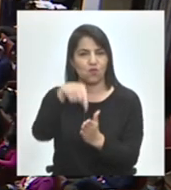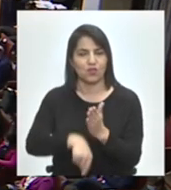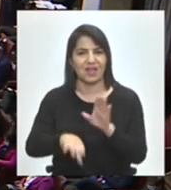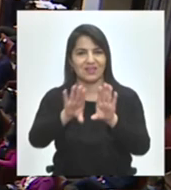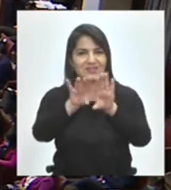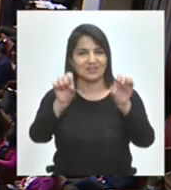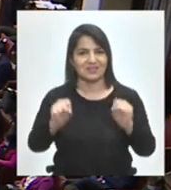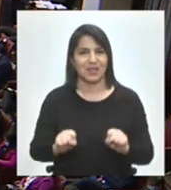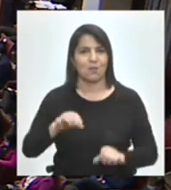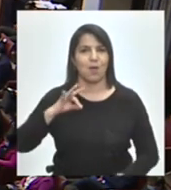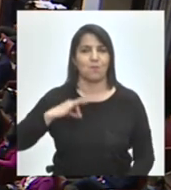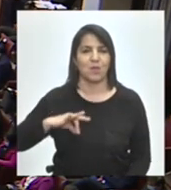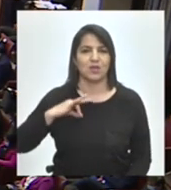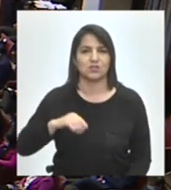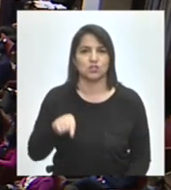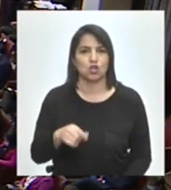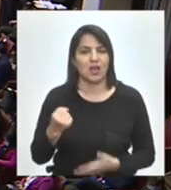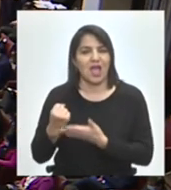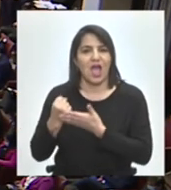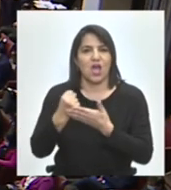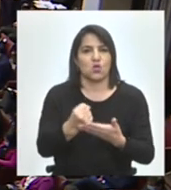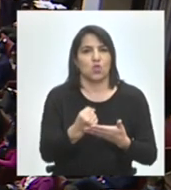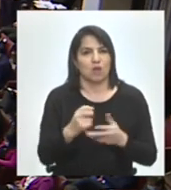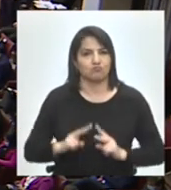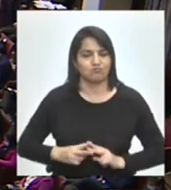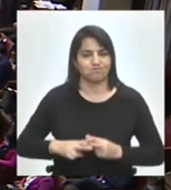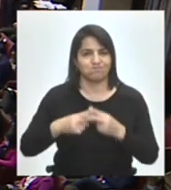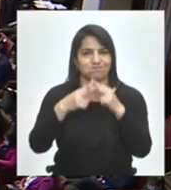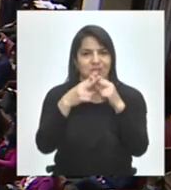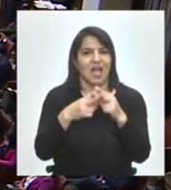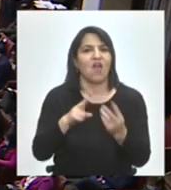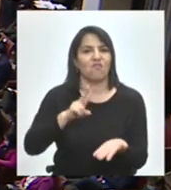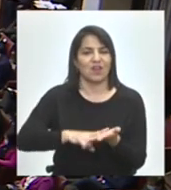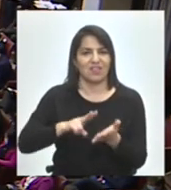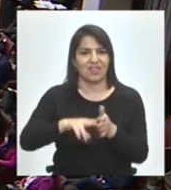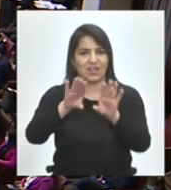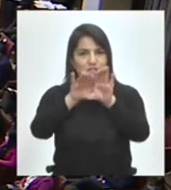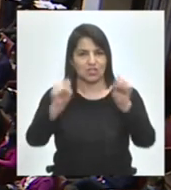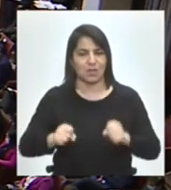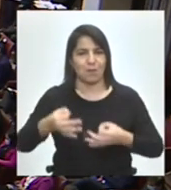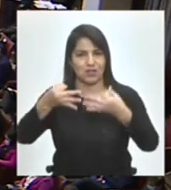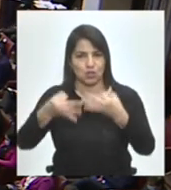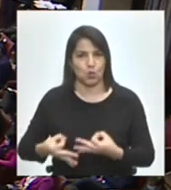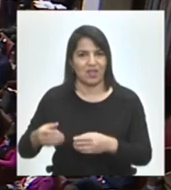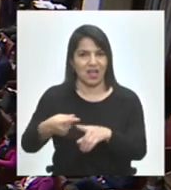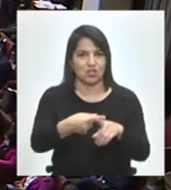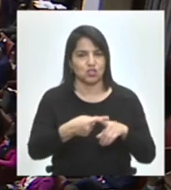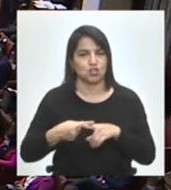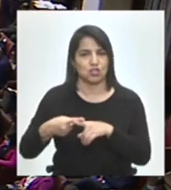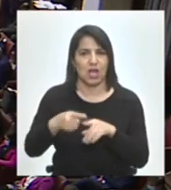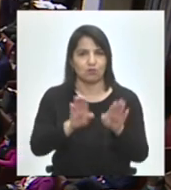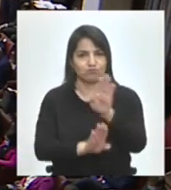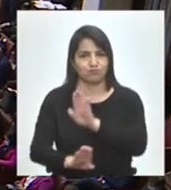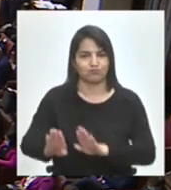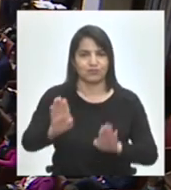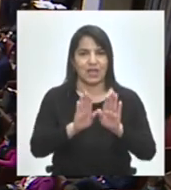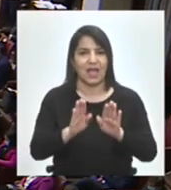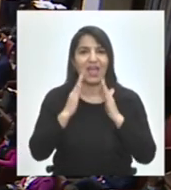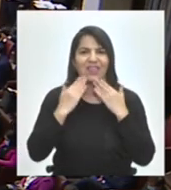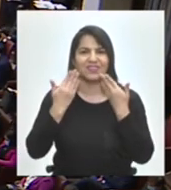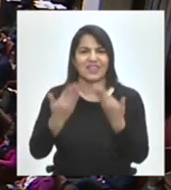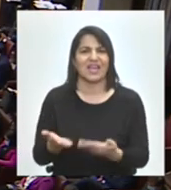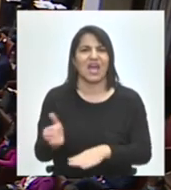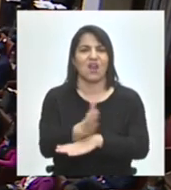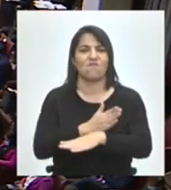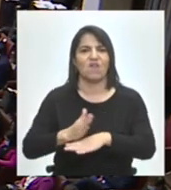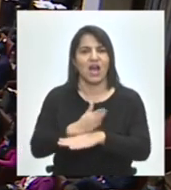sistema de pensiones y construir juntos un verdadero sistema de seguridad social capaz de entregar algo tan básico y